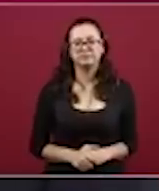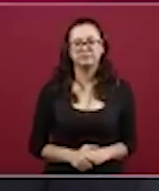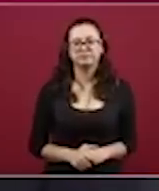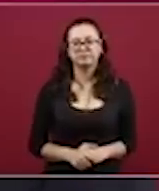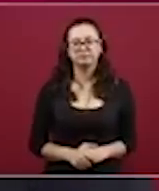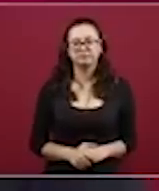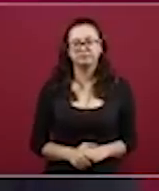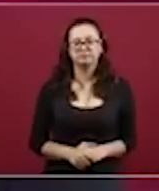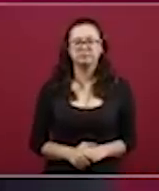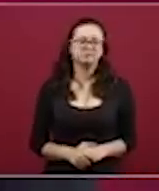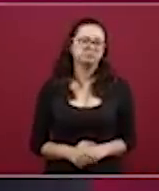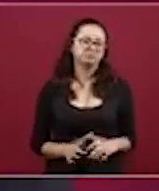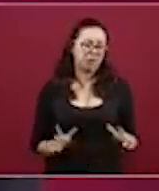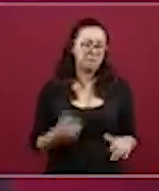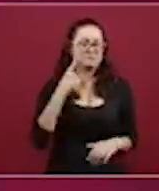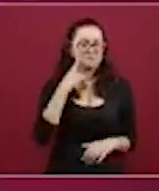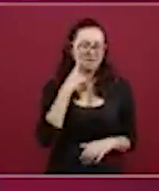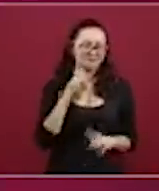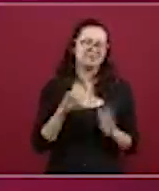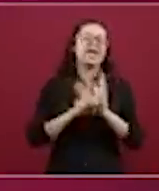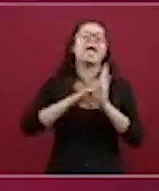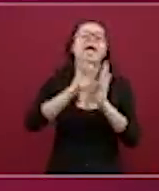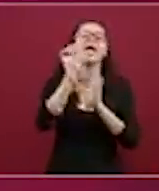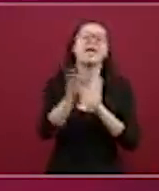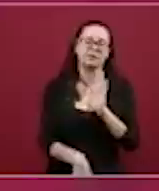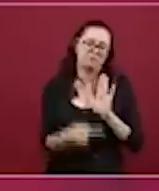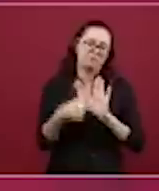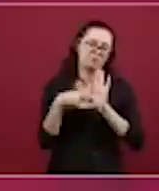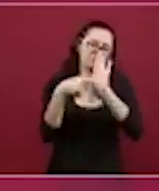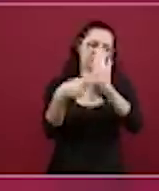Les comento dos, tres cosas. Una,